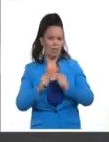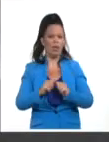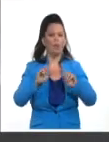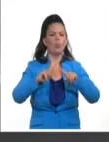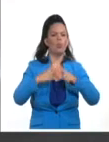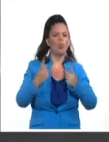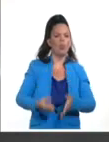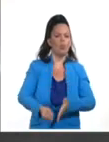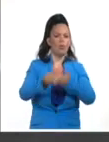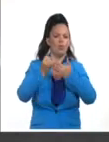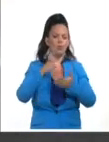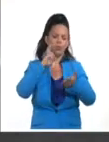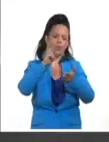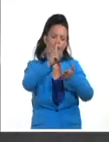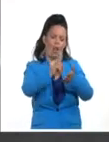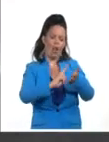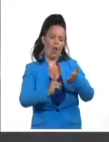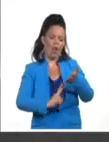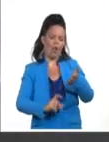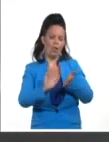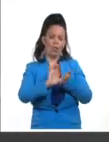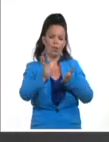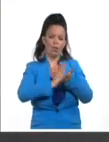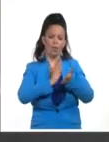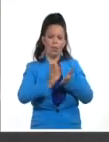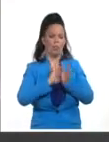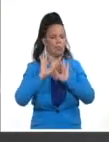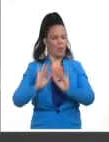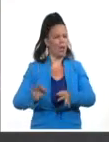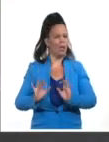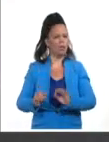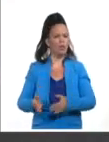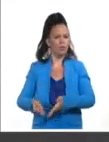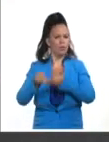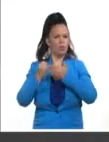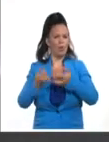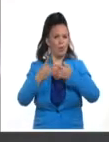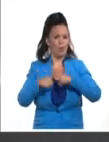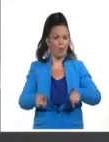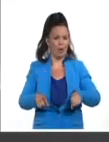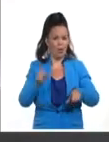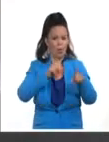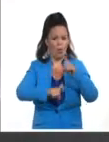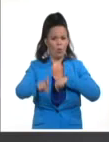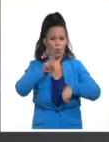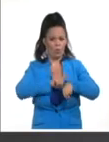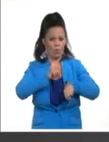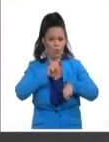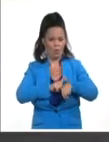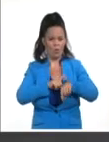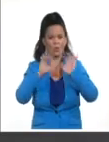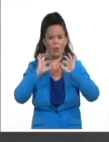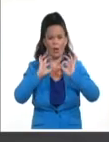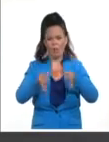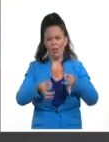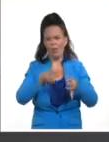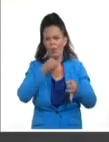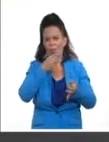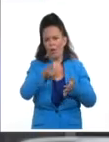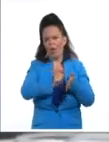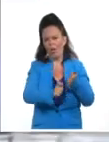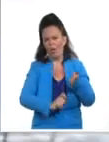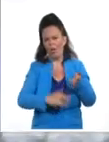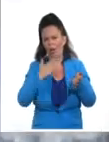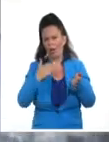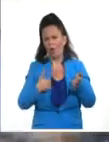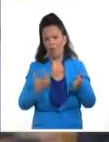los autores que conoce, pero a la hora de la verdad, el único que lo ayuda a uno a escribir verdaderamente es uno